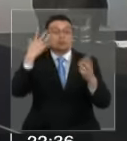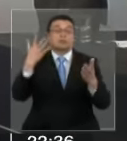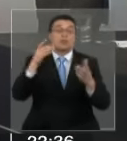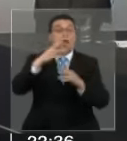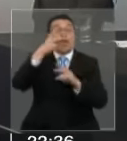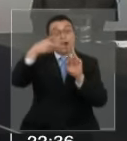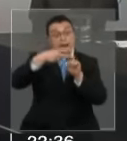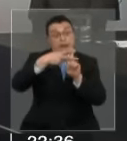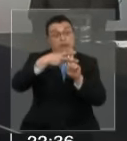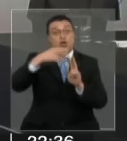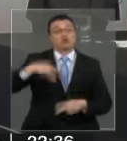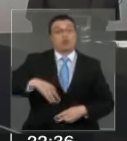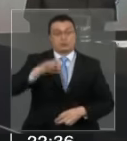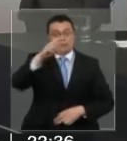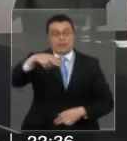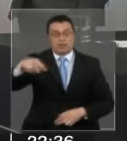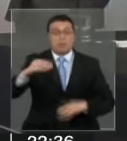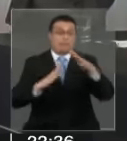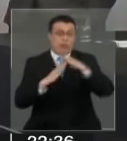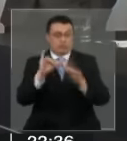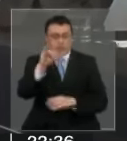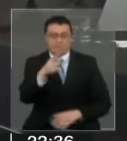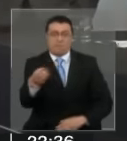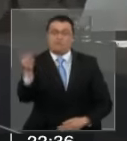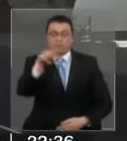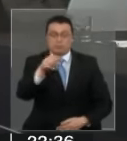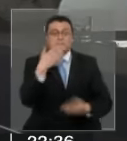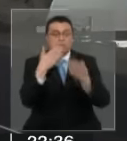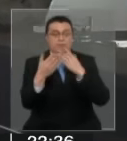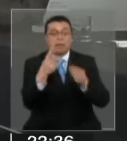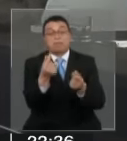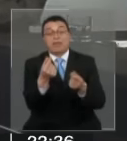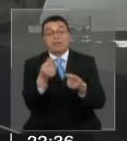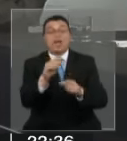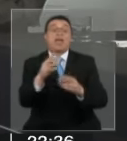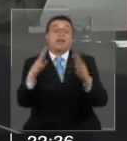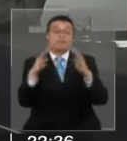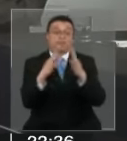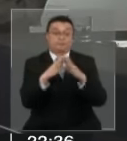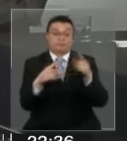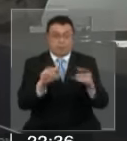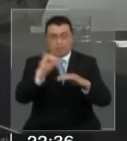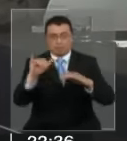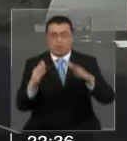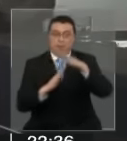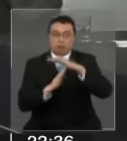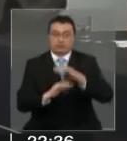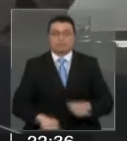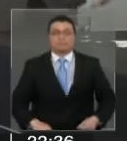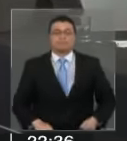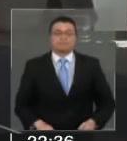Gato Ciudadanos CNN. Vamos a la pausa, ya volvemos para hablar de las platas de las Fuerzas Armadas después de esta pausa.